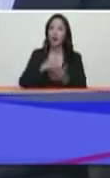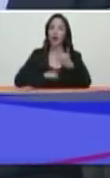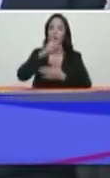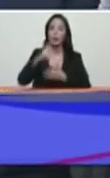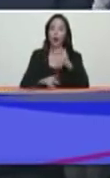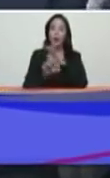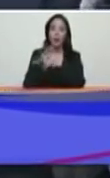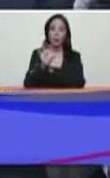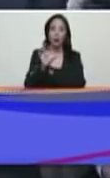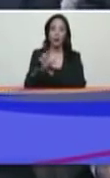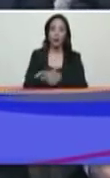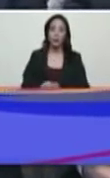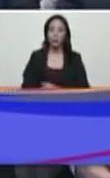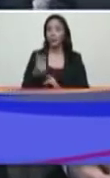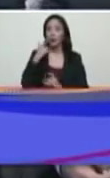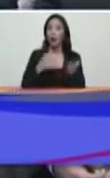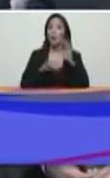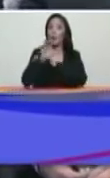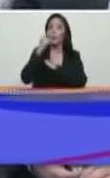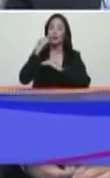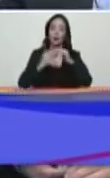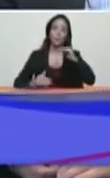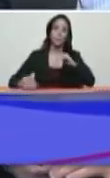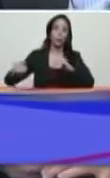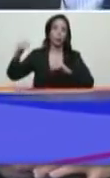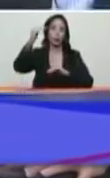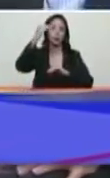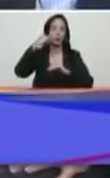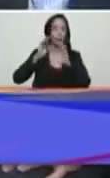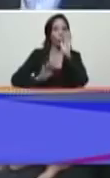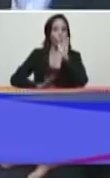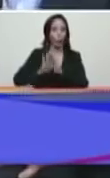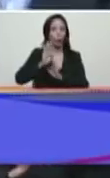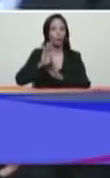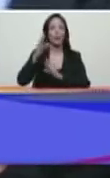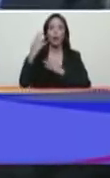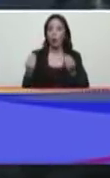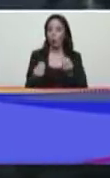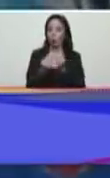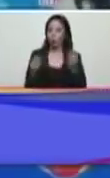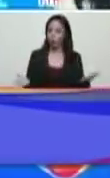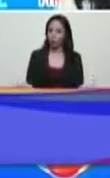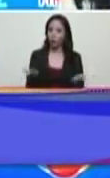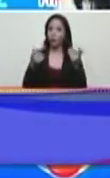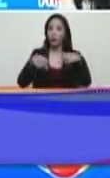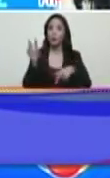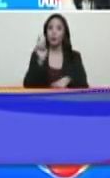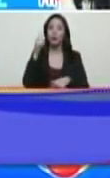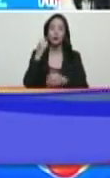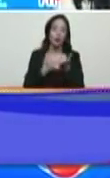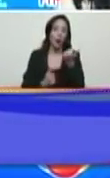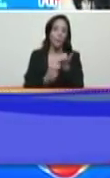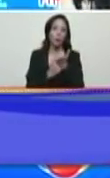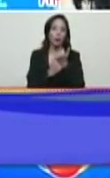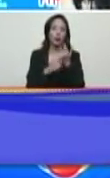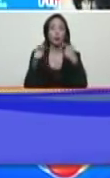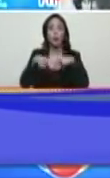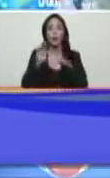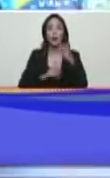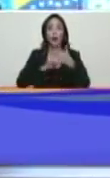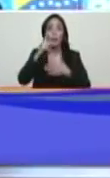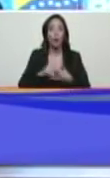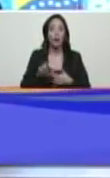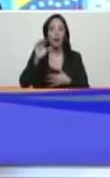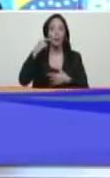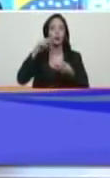Patria a una patria potencia. Vamos todos juntos por Venezuela y el Plan de la Patria para la